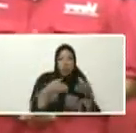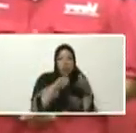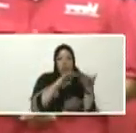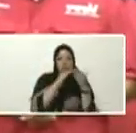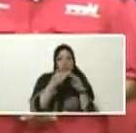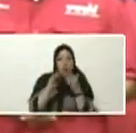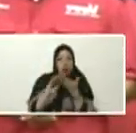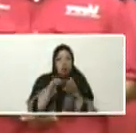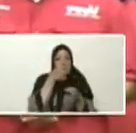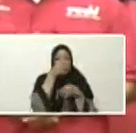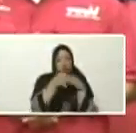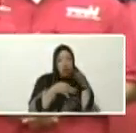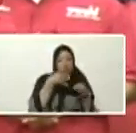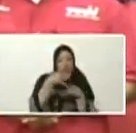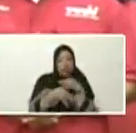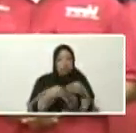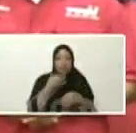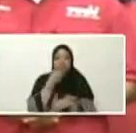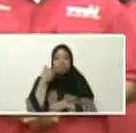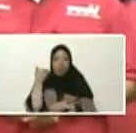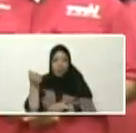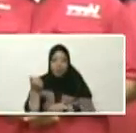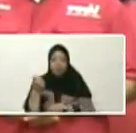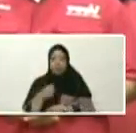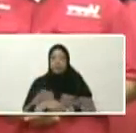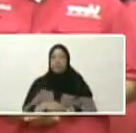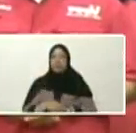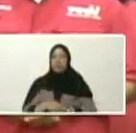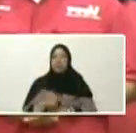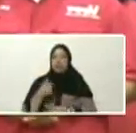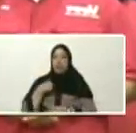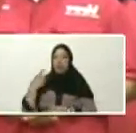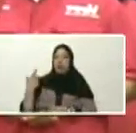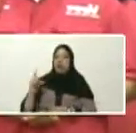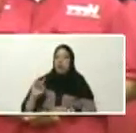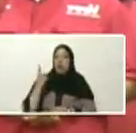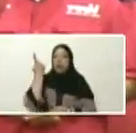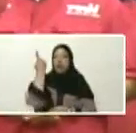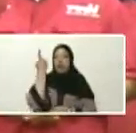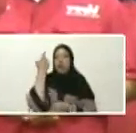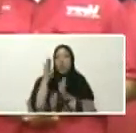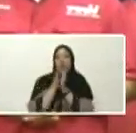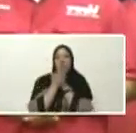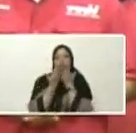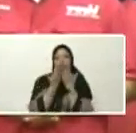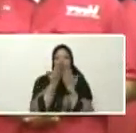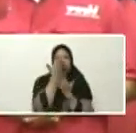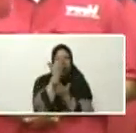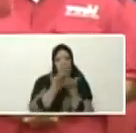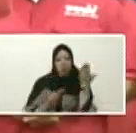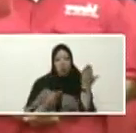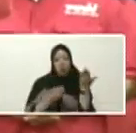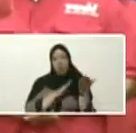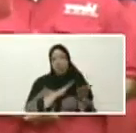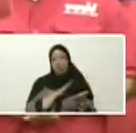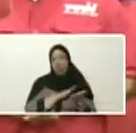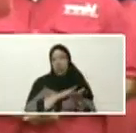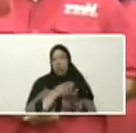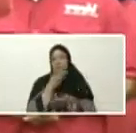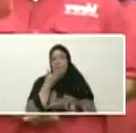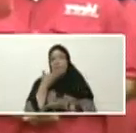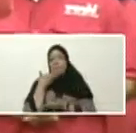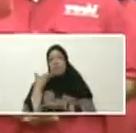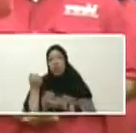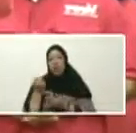Y aquí traigo conmigo uno de los documentos mejor